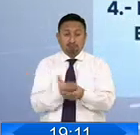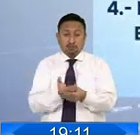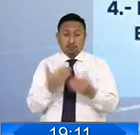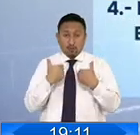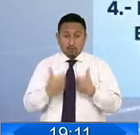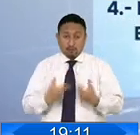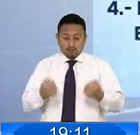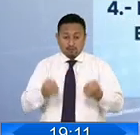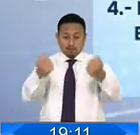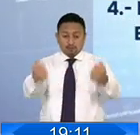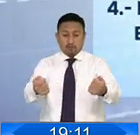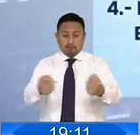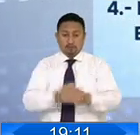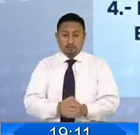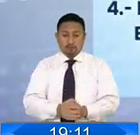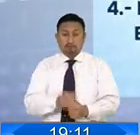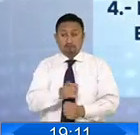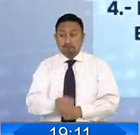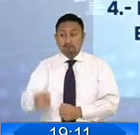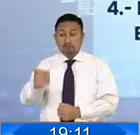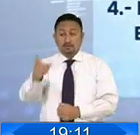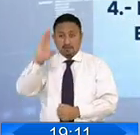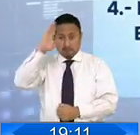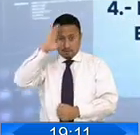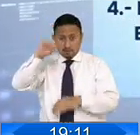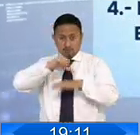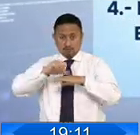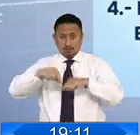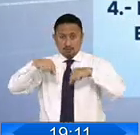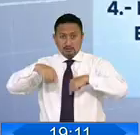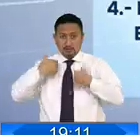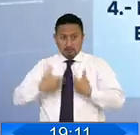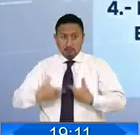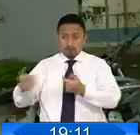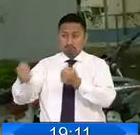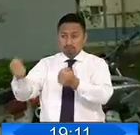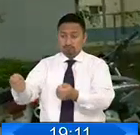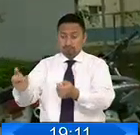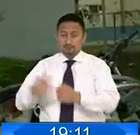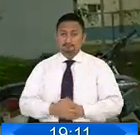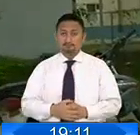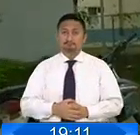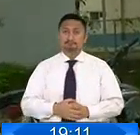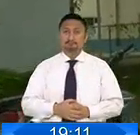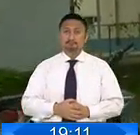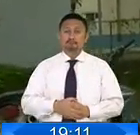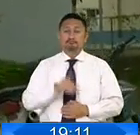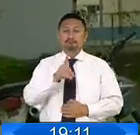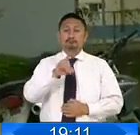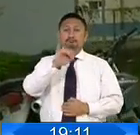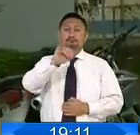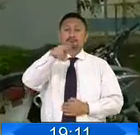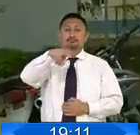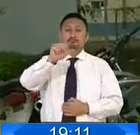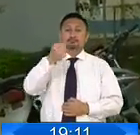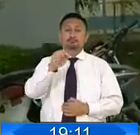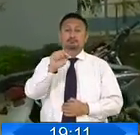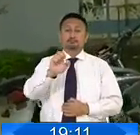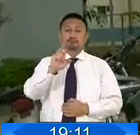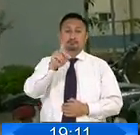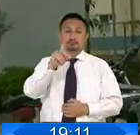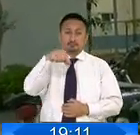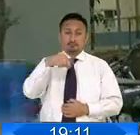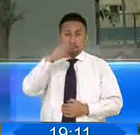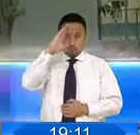del cadáver. Finalmente, con ello, acude a criminalística para la entrega del cuerpo. Tanto la DINASET como el Servicio de Criminalística de la